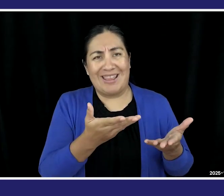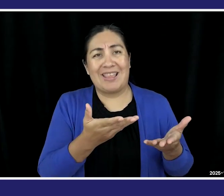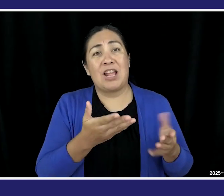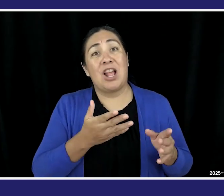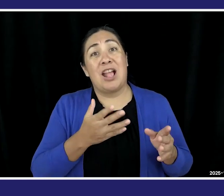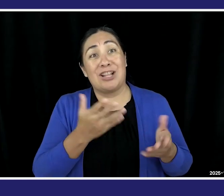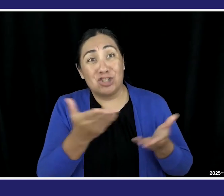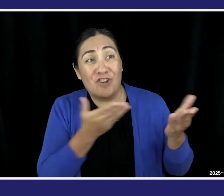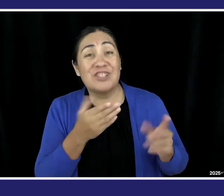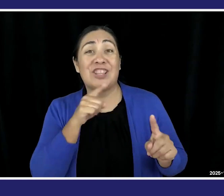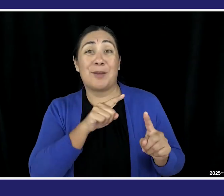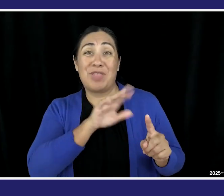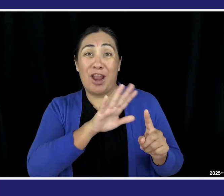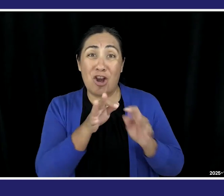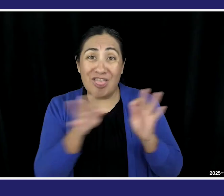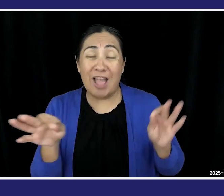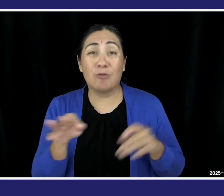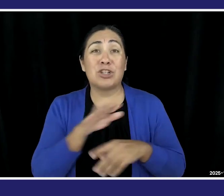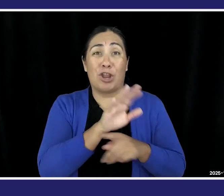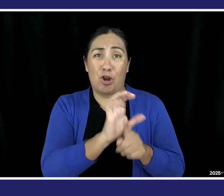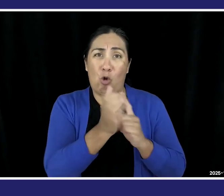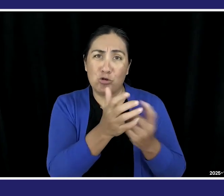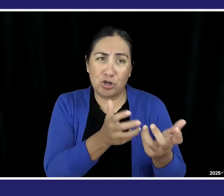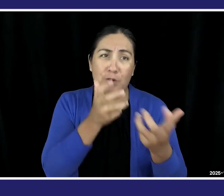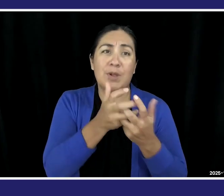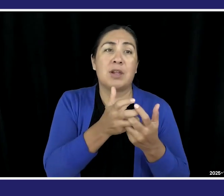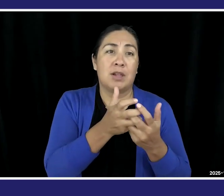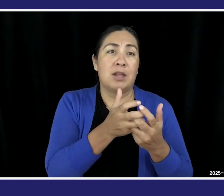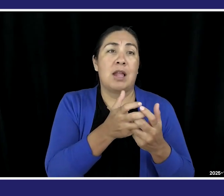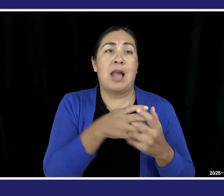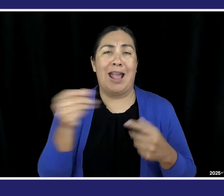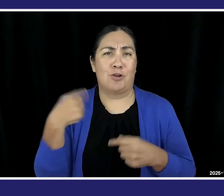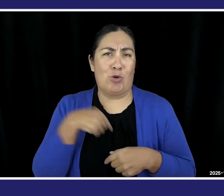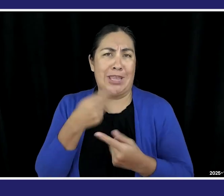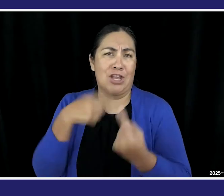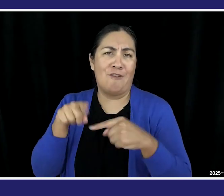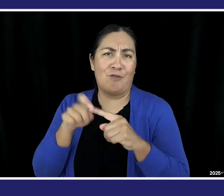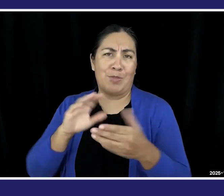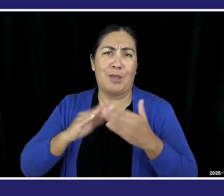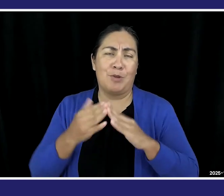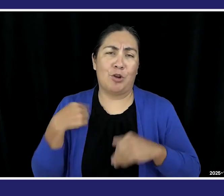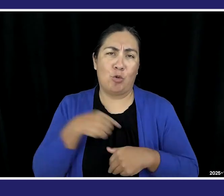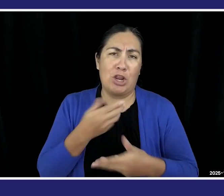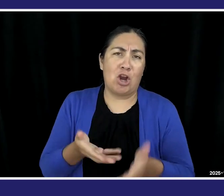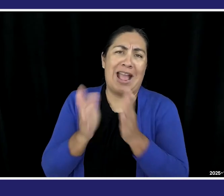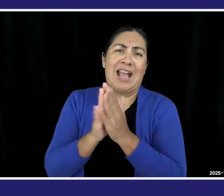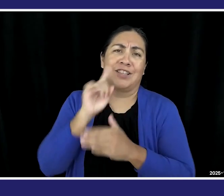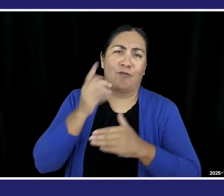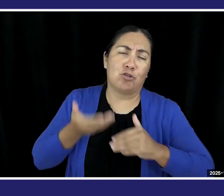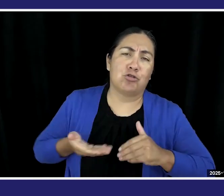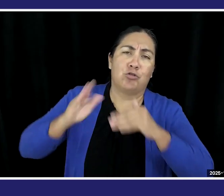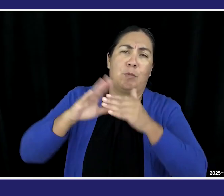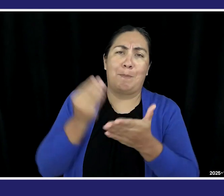un espacio permanente y estable para proyectos de CRDP, que son prácticas basadas en la evidencia definida por